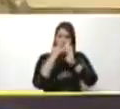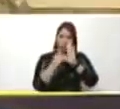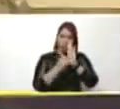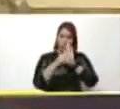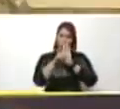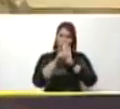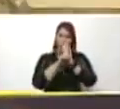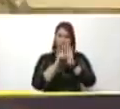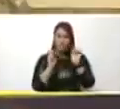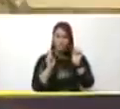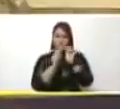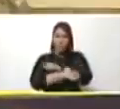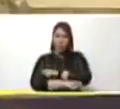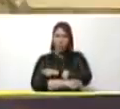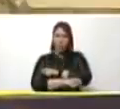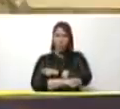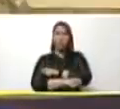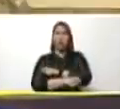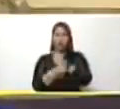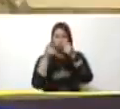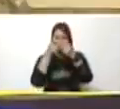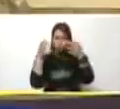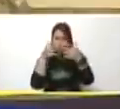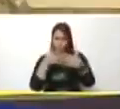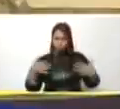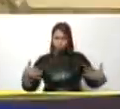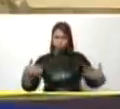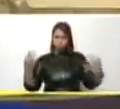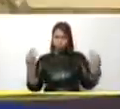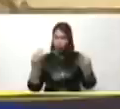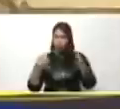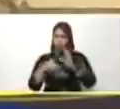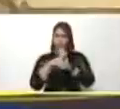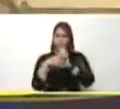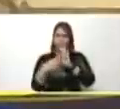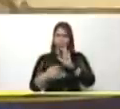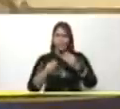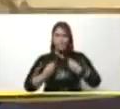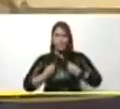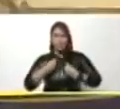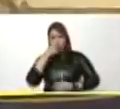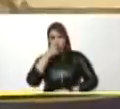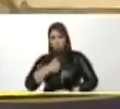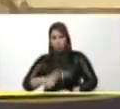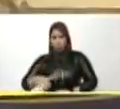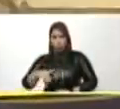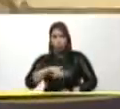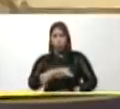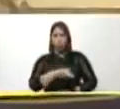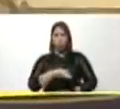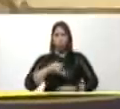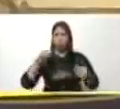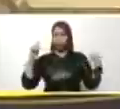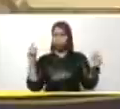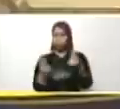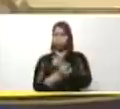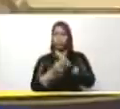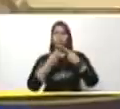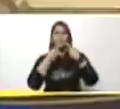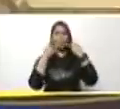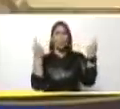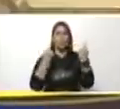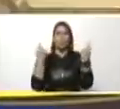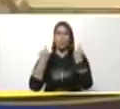van a convertir en letra viva, en derechos vivos de la población, inmediatamente